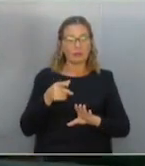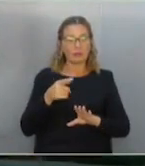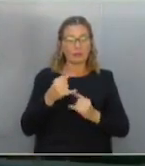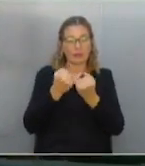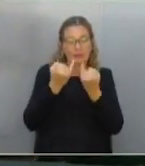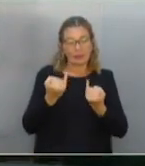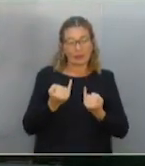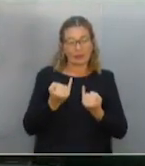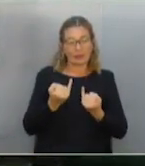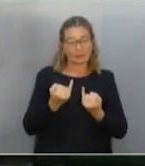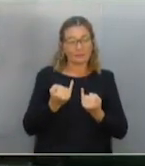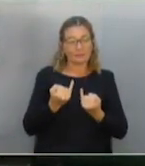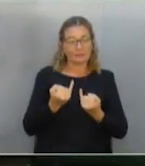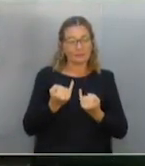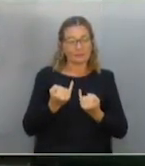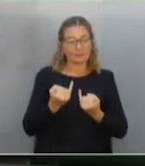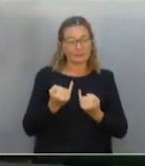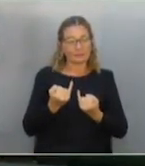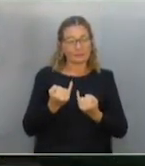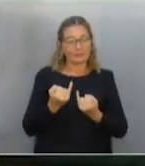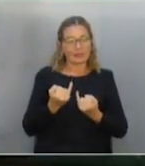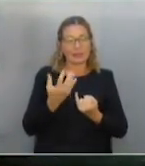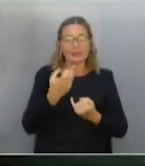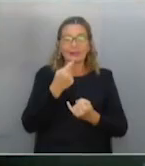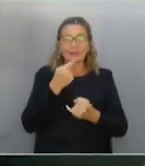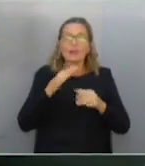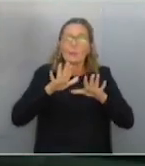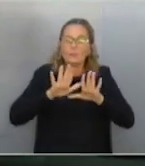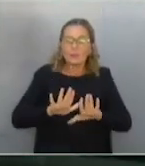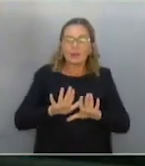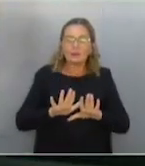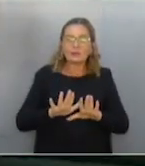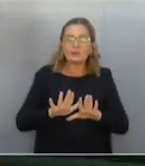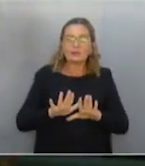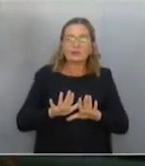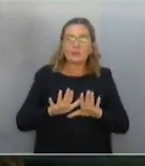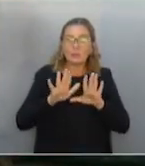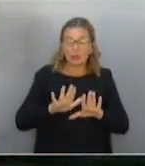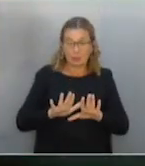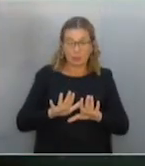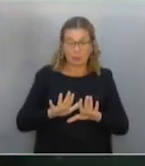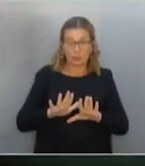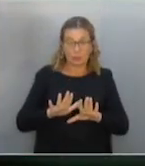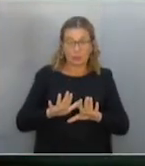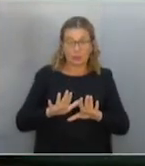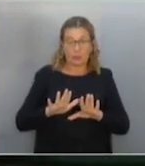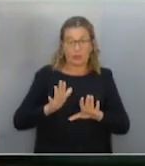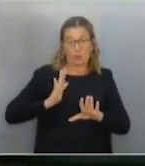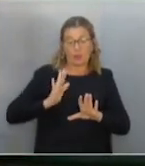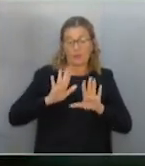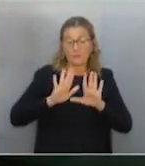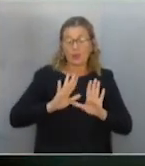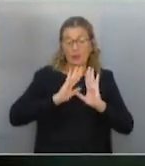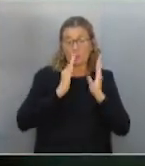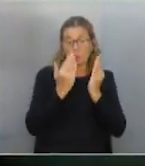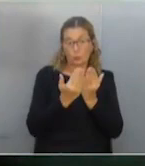día y que el significado del paro en realidad es que si paramos nosotras, para el mundo. Entonces, si